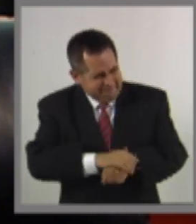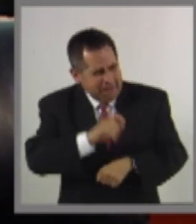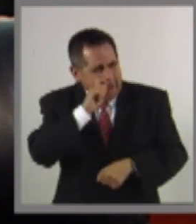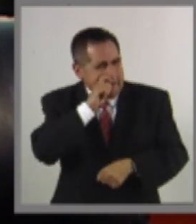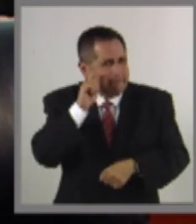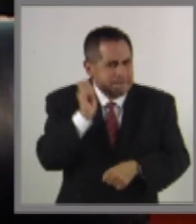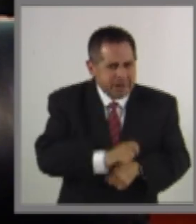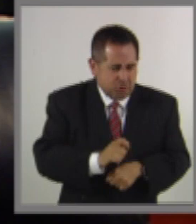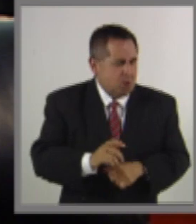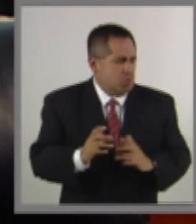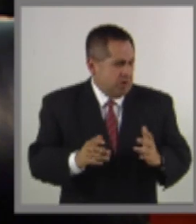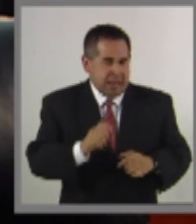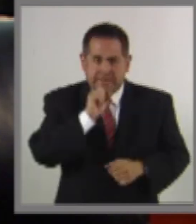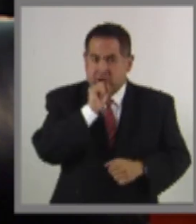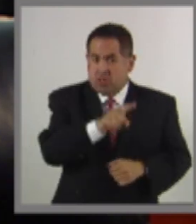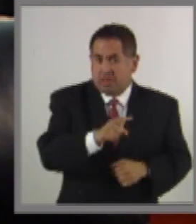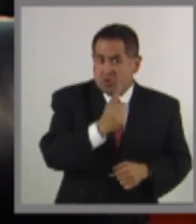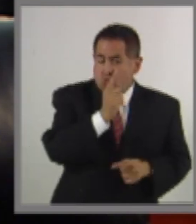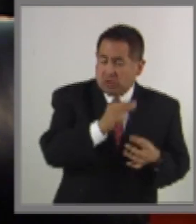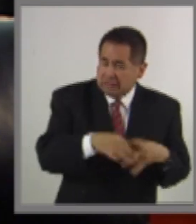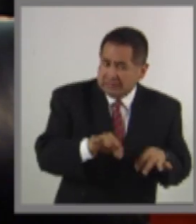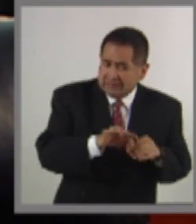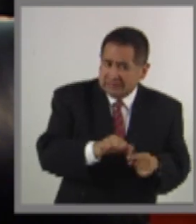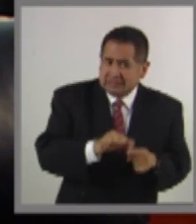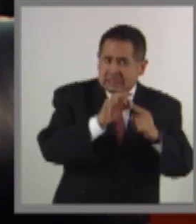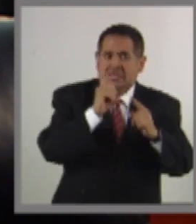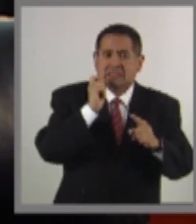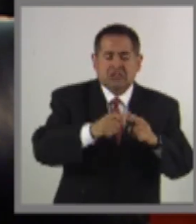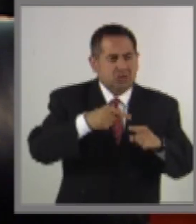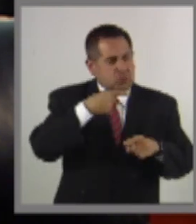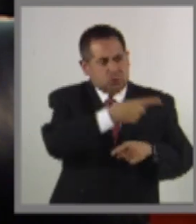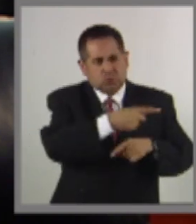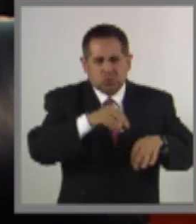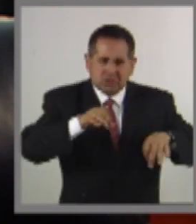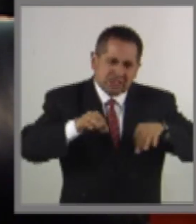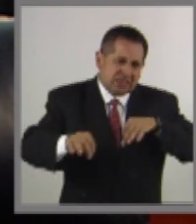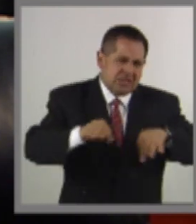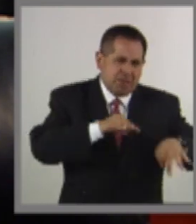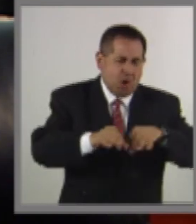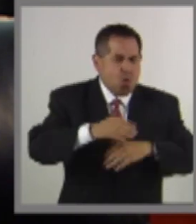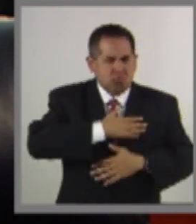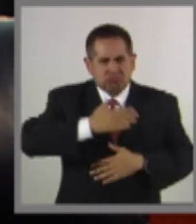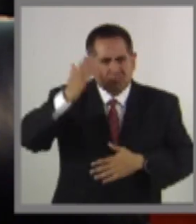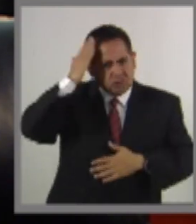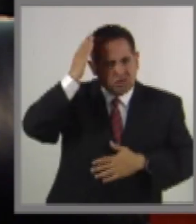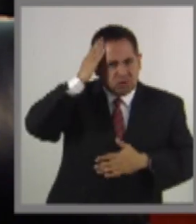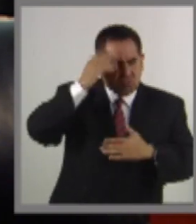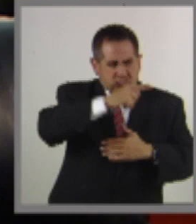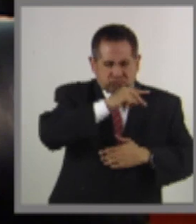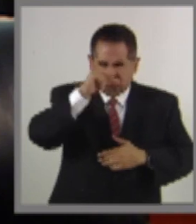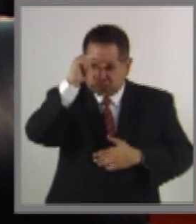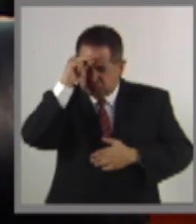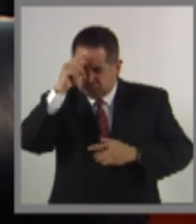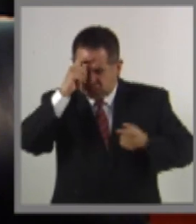pero también y sobre todo al trabajo y liderazgo